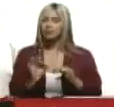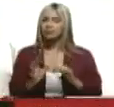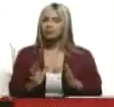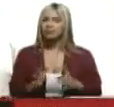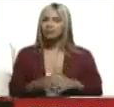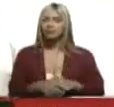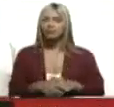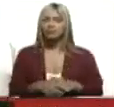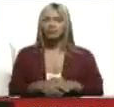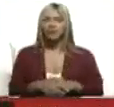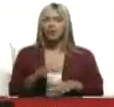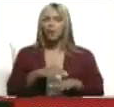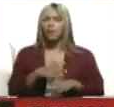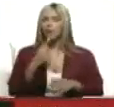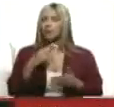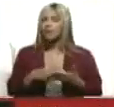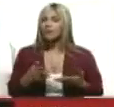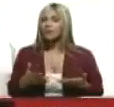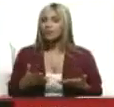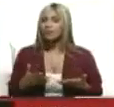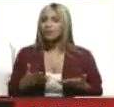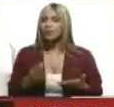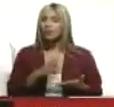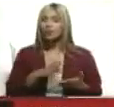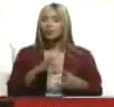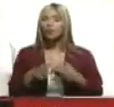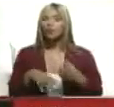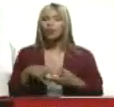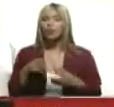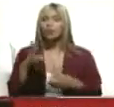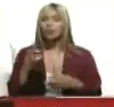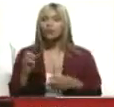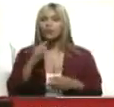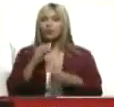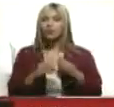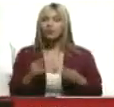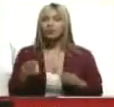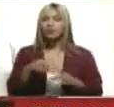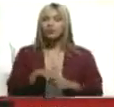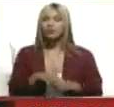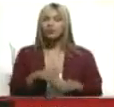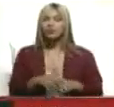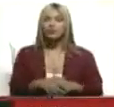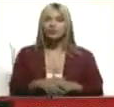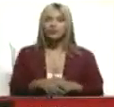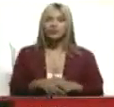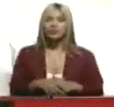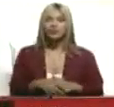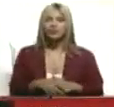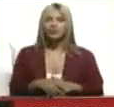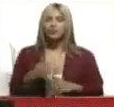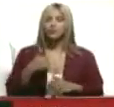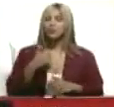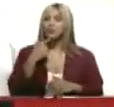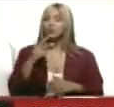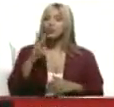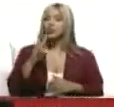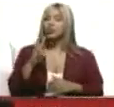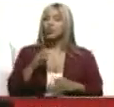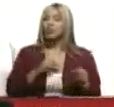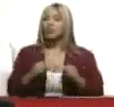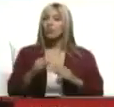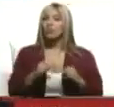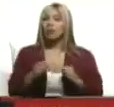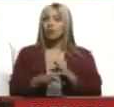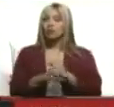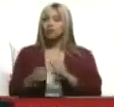autocrítica, porque es verdad que parte de los problemas de PDVSA han sido generados desde adentro. Yo diría dos grandes movimientos